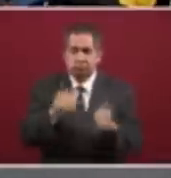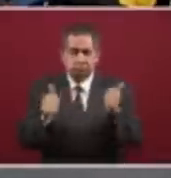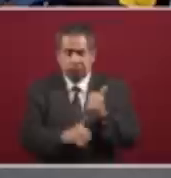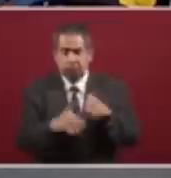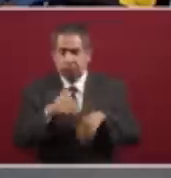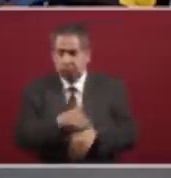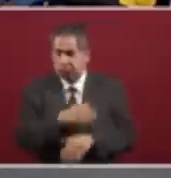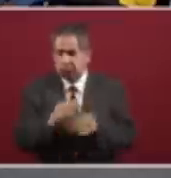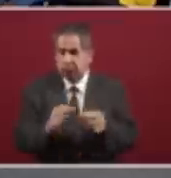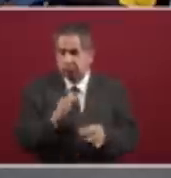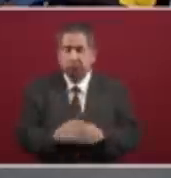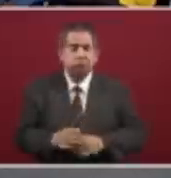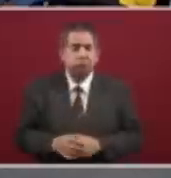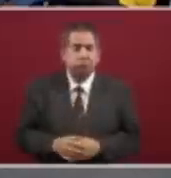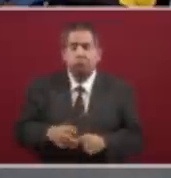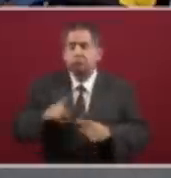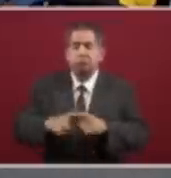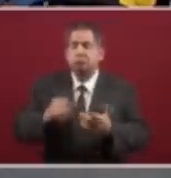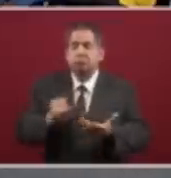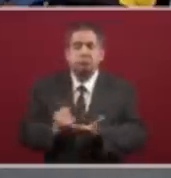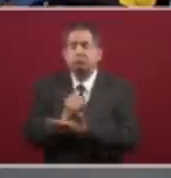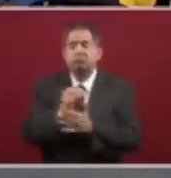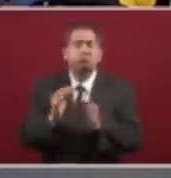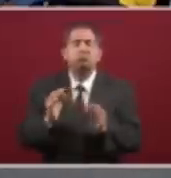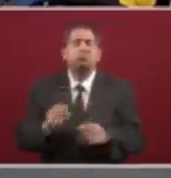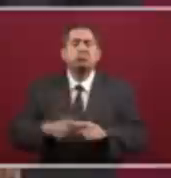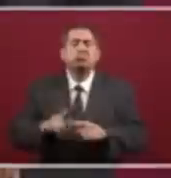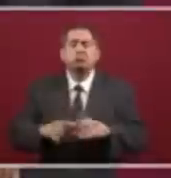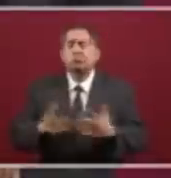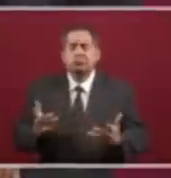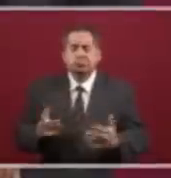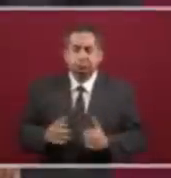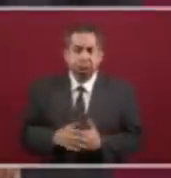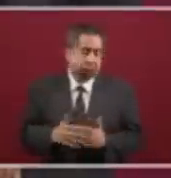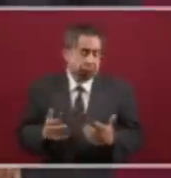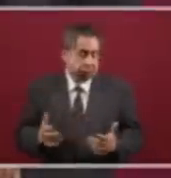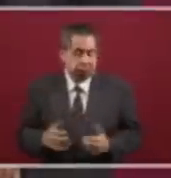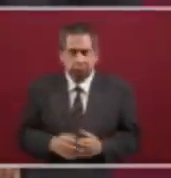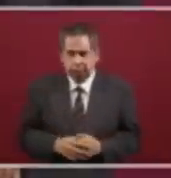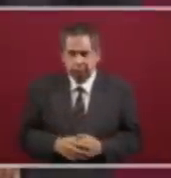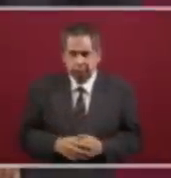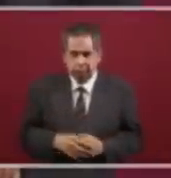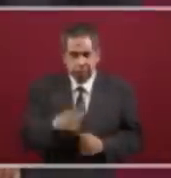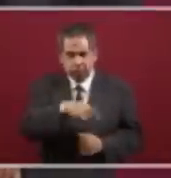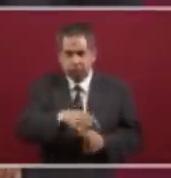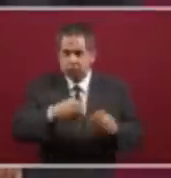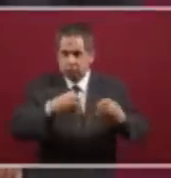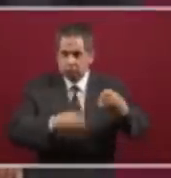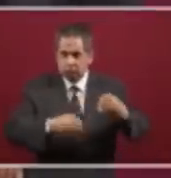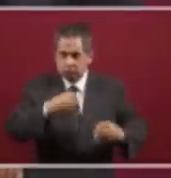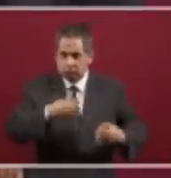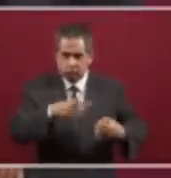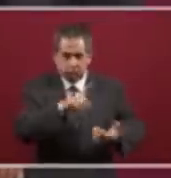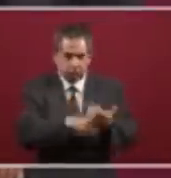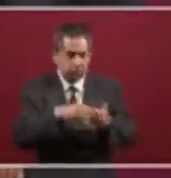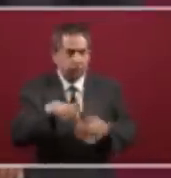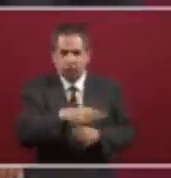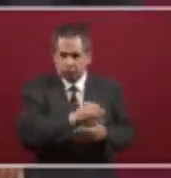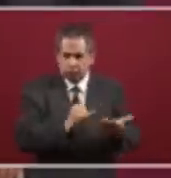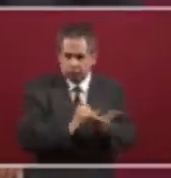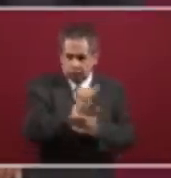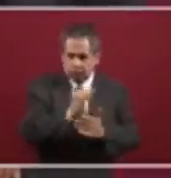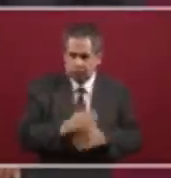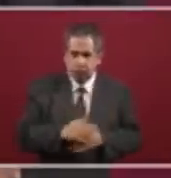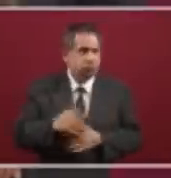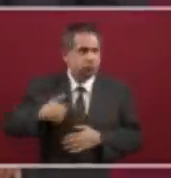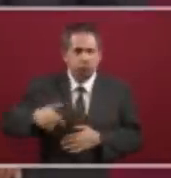quienes van a decidir sobre esto pues los jueces os